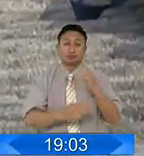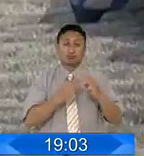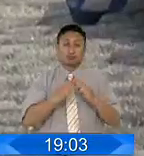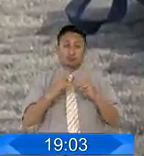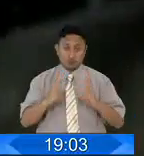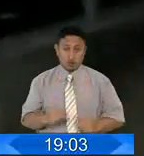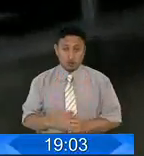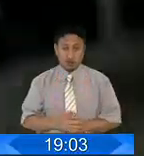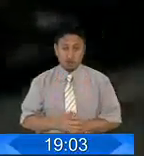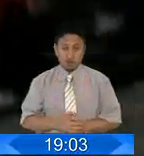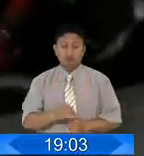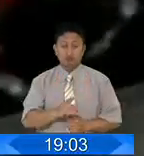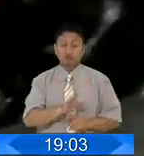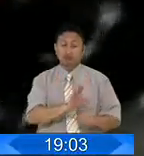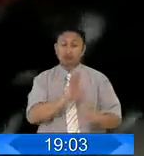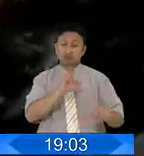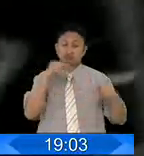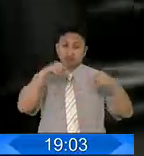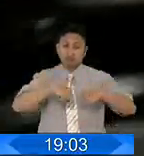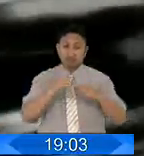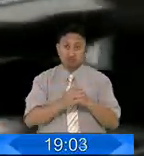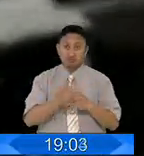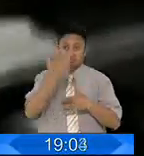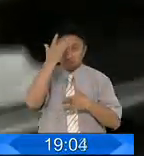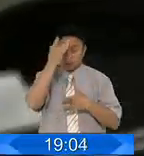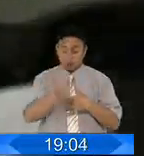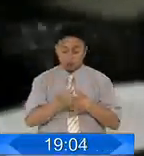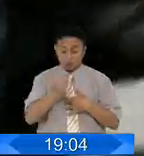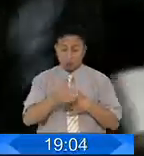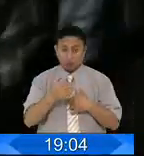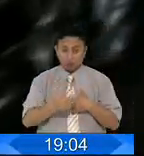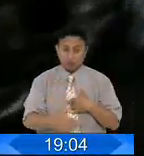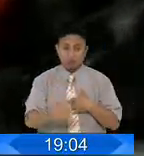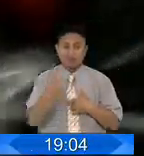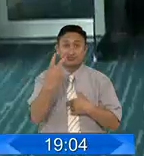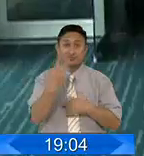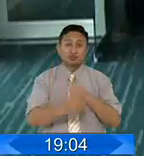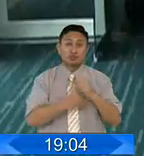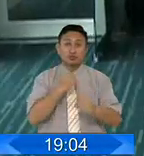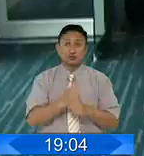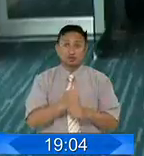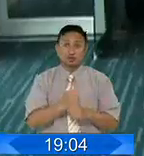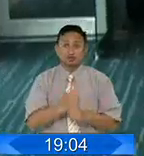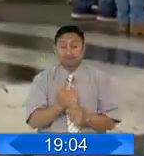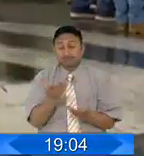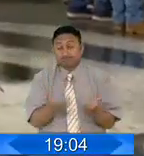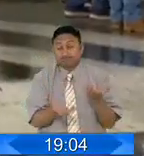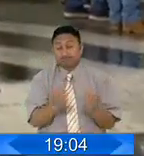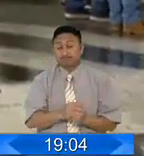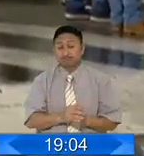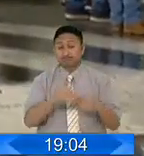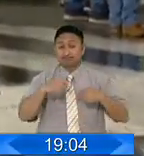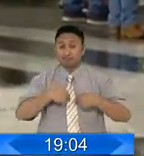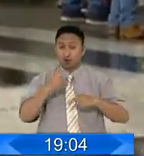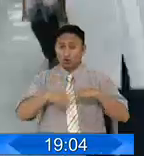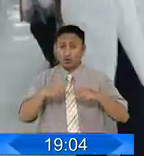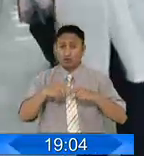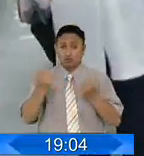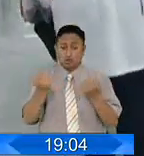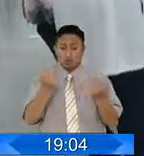Salud advierte que la pandemia podría durar hasta 2 años. Asegura que no será controlada hasta